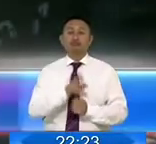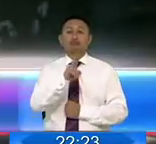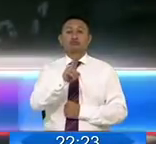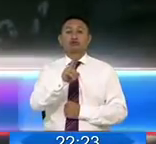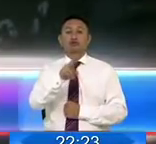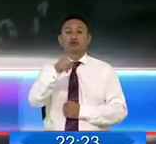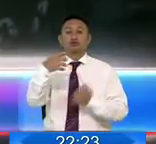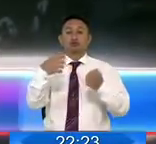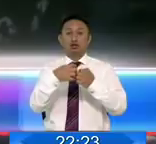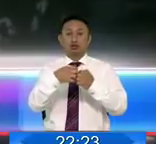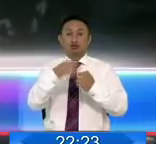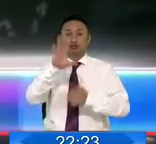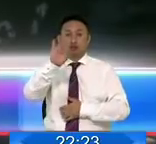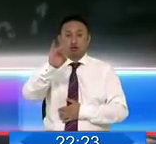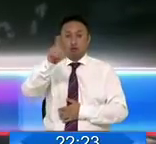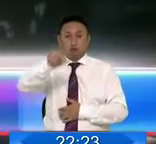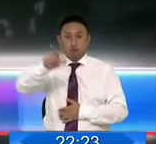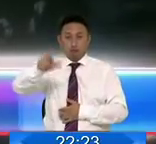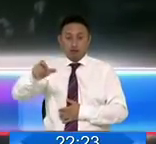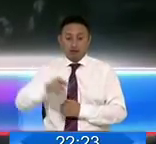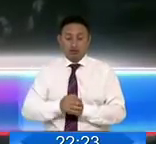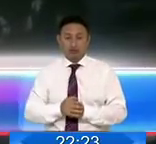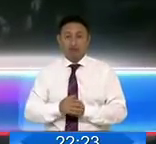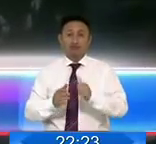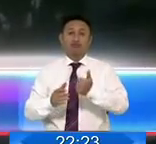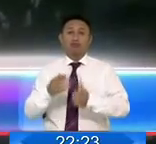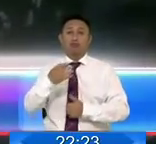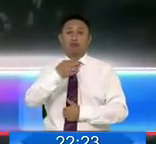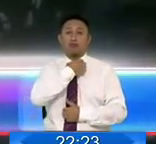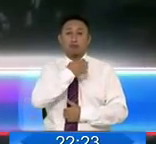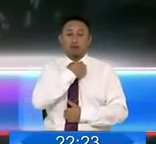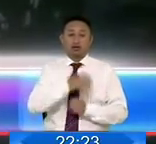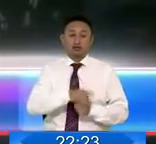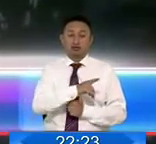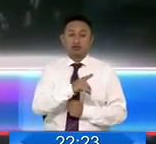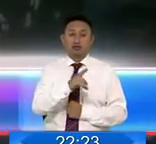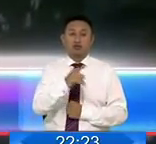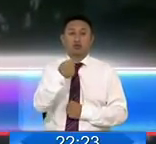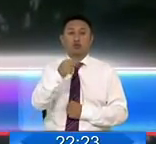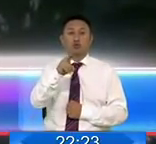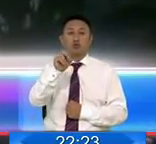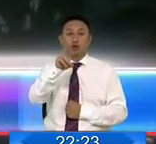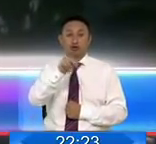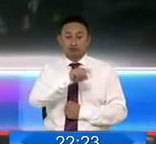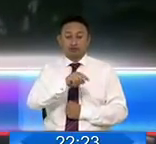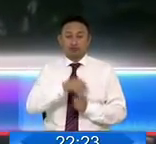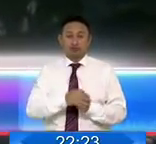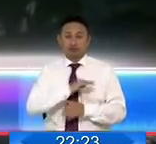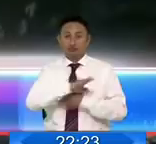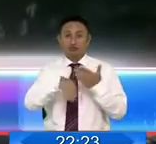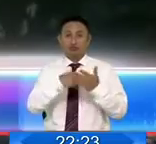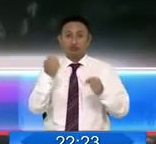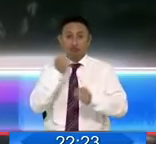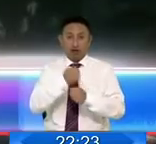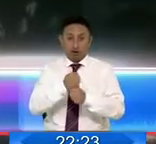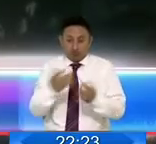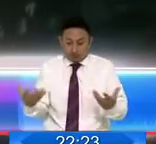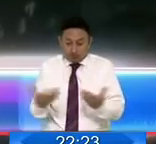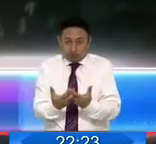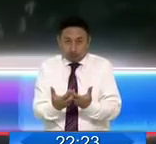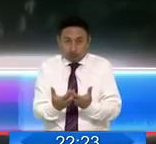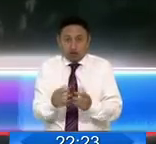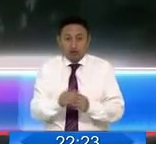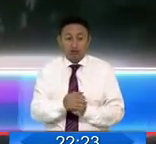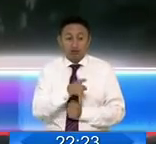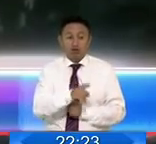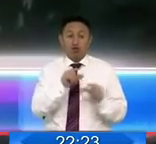Quito, que somos 8, una unidad del GOE de Ambato y una unidad del GOE de Huano. De igual manera hicimos un trabajo mancomunado con 4 guías